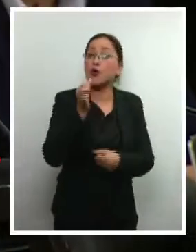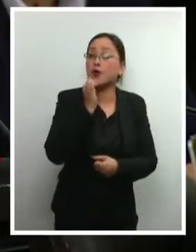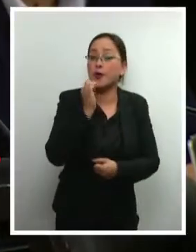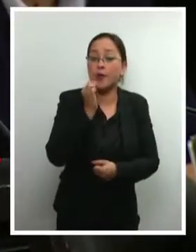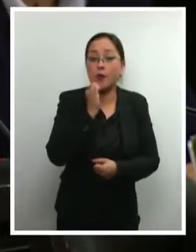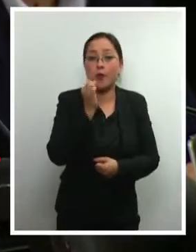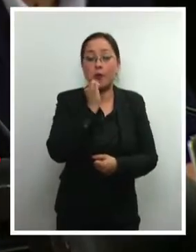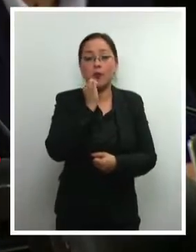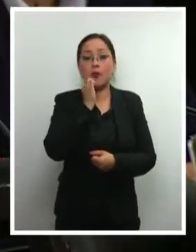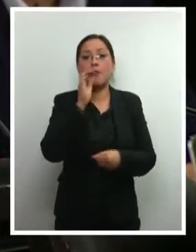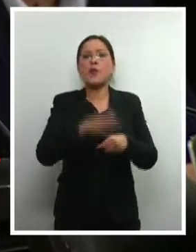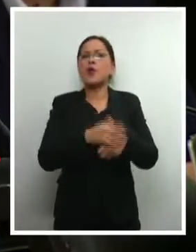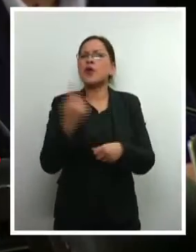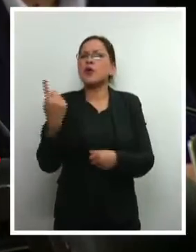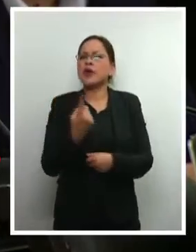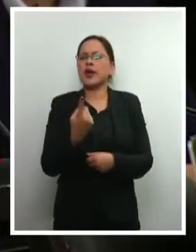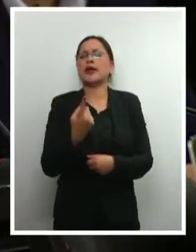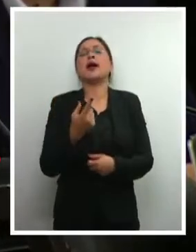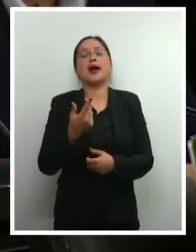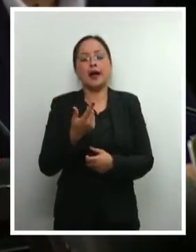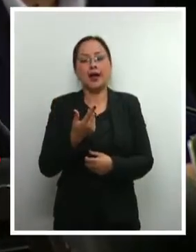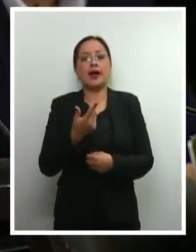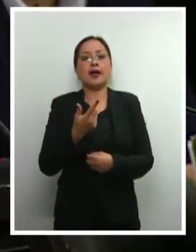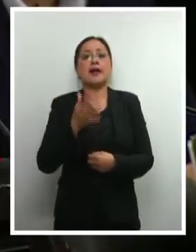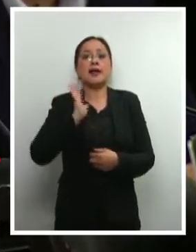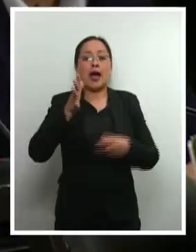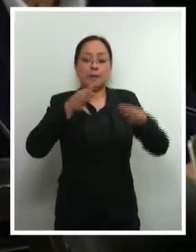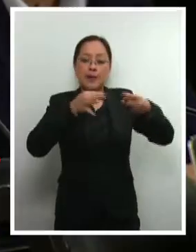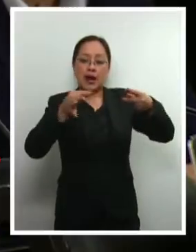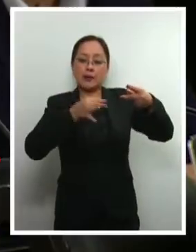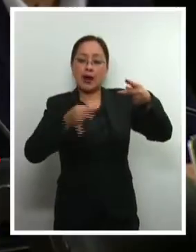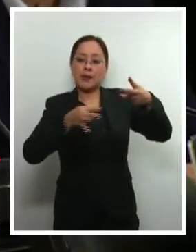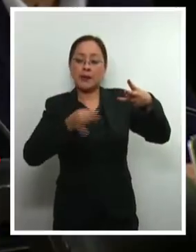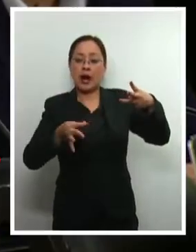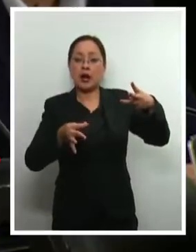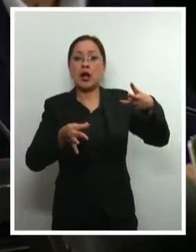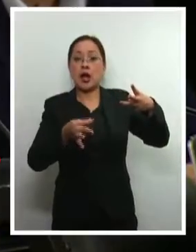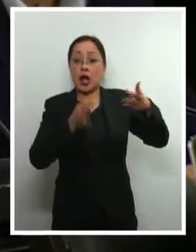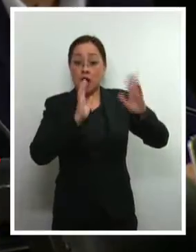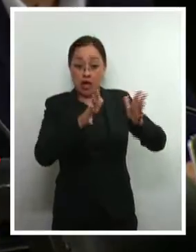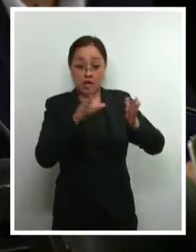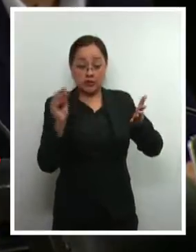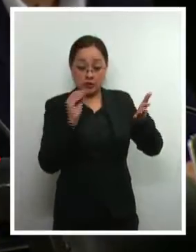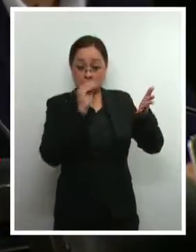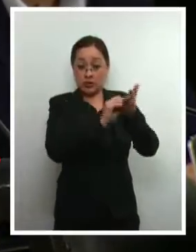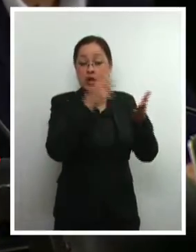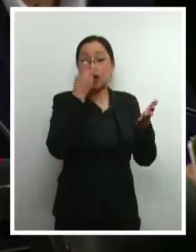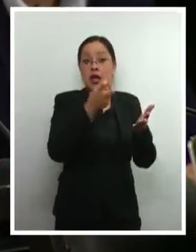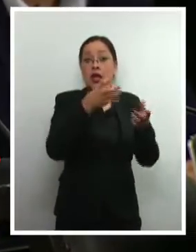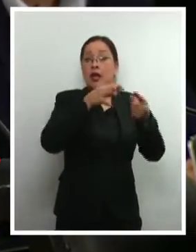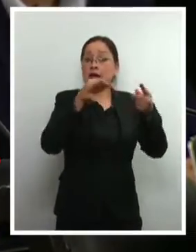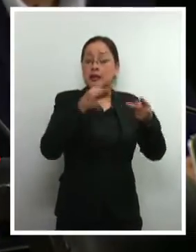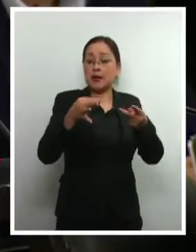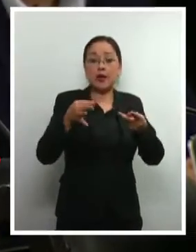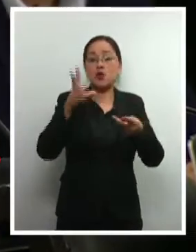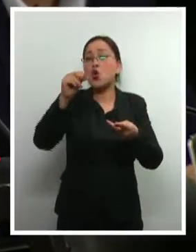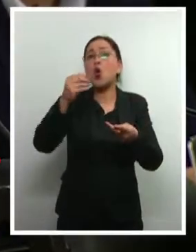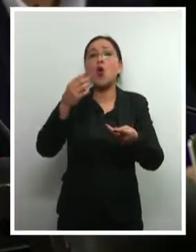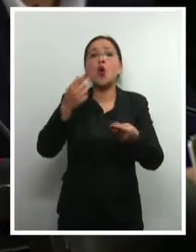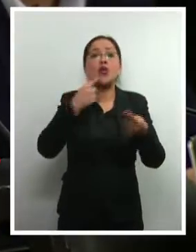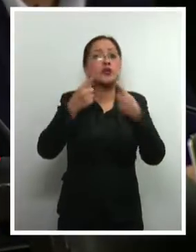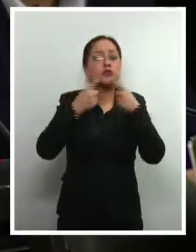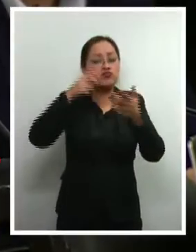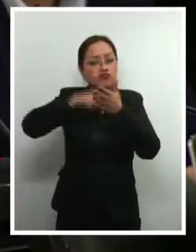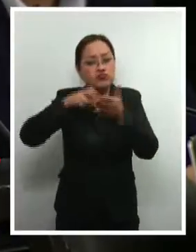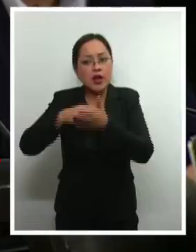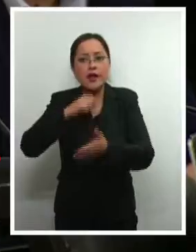votadas por haber sido reservadas, cuyas reservas no pasaron, sea